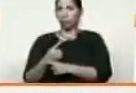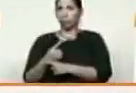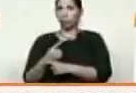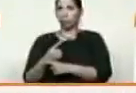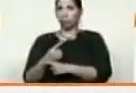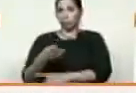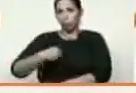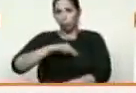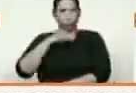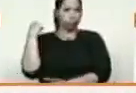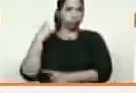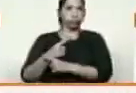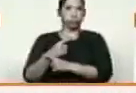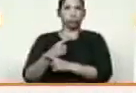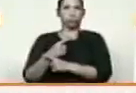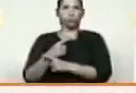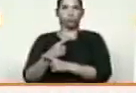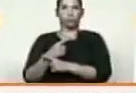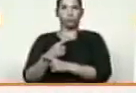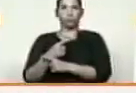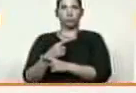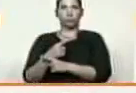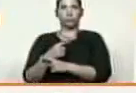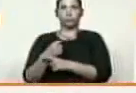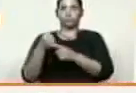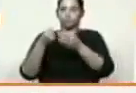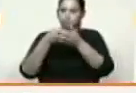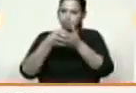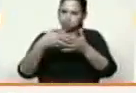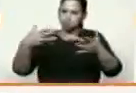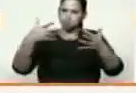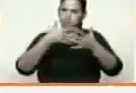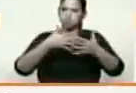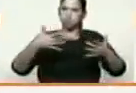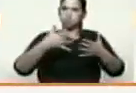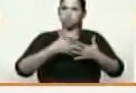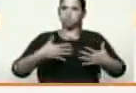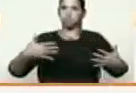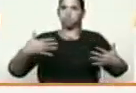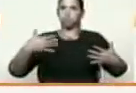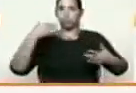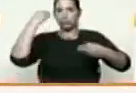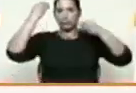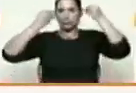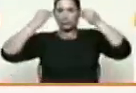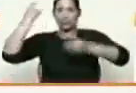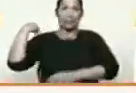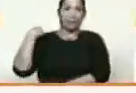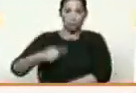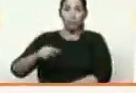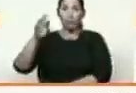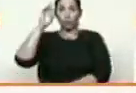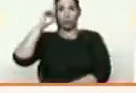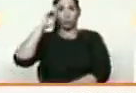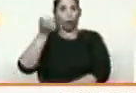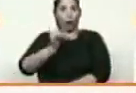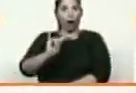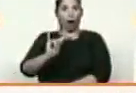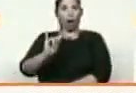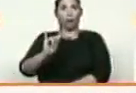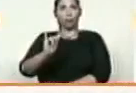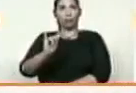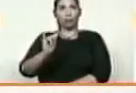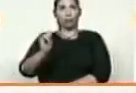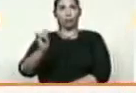Nosotros tenemos que argumentar, porque tenemos la razón,